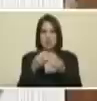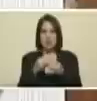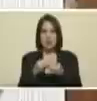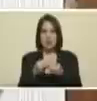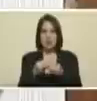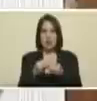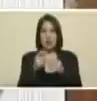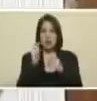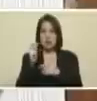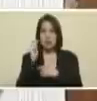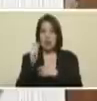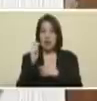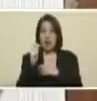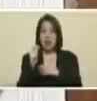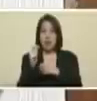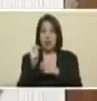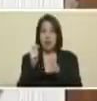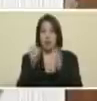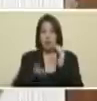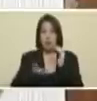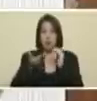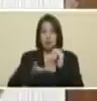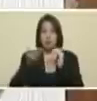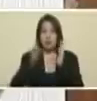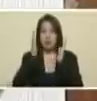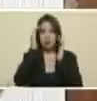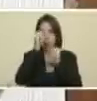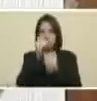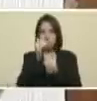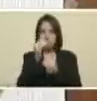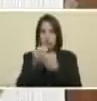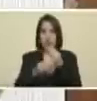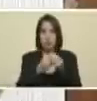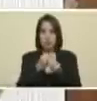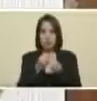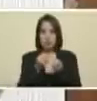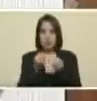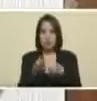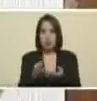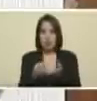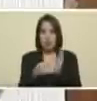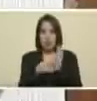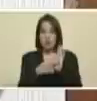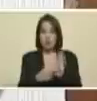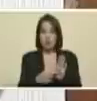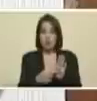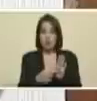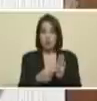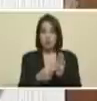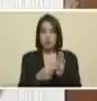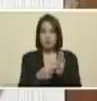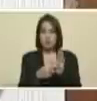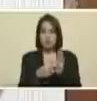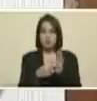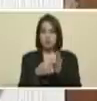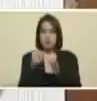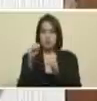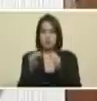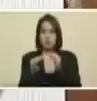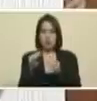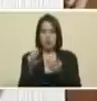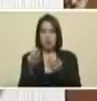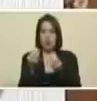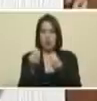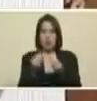Tarea vital que asumió nuestro comandante Chávez apenas llegó y que demostró su justeza y su grandeza.